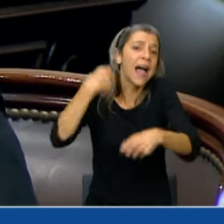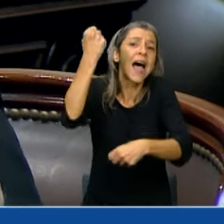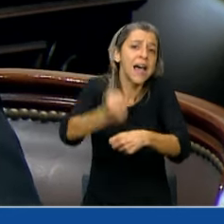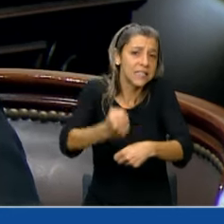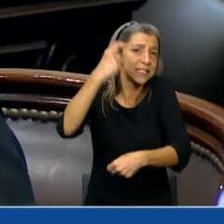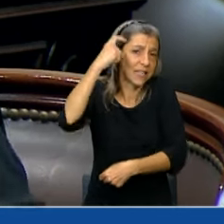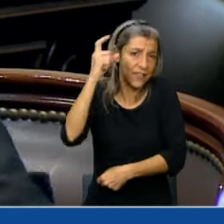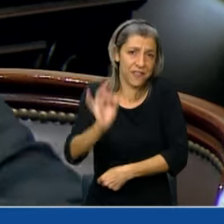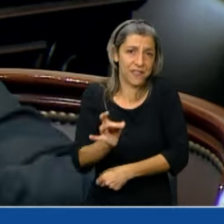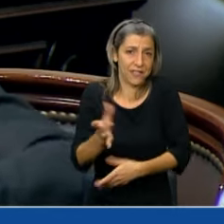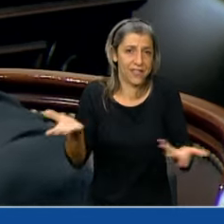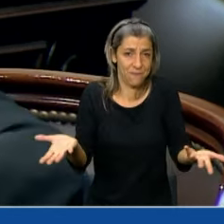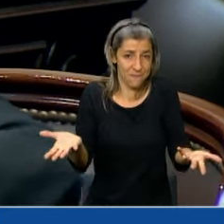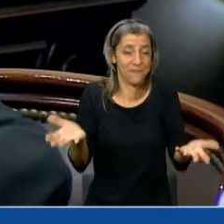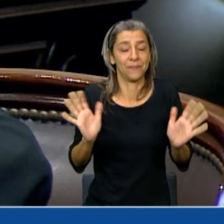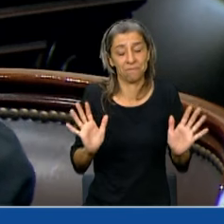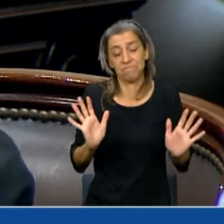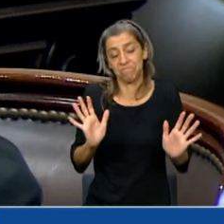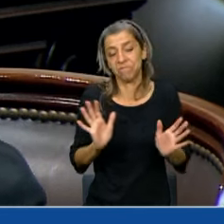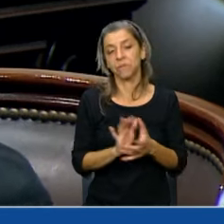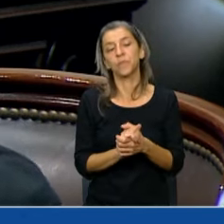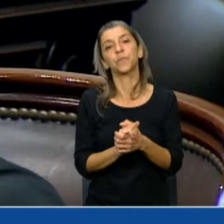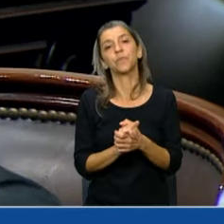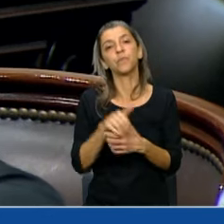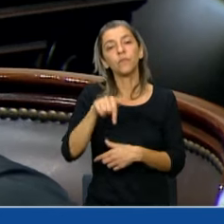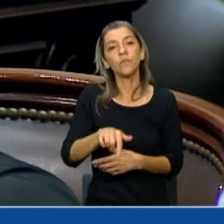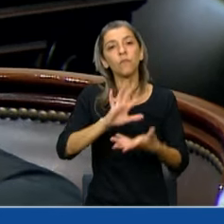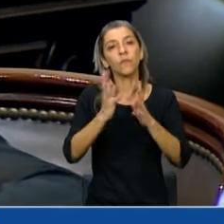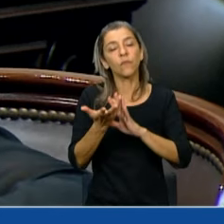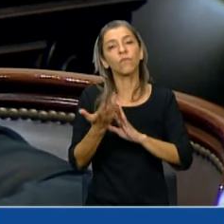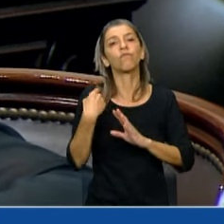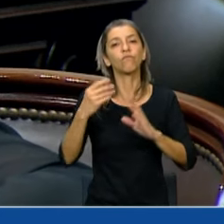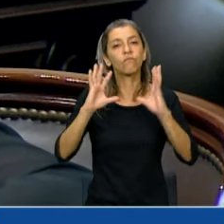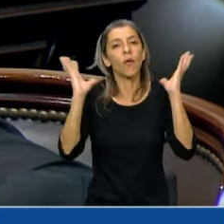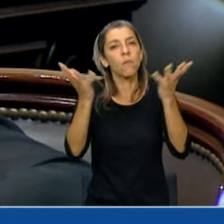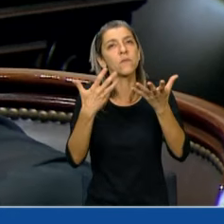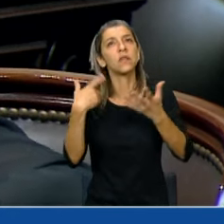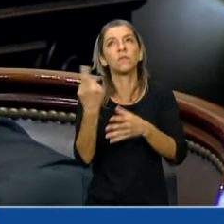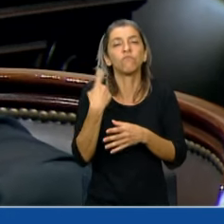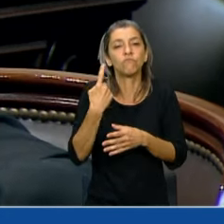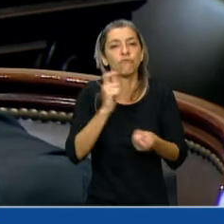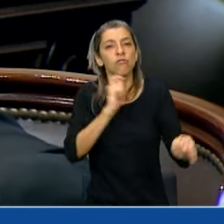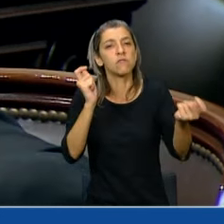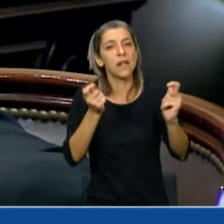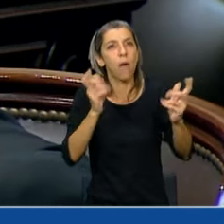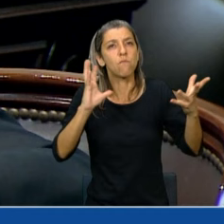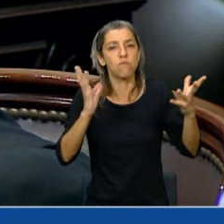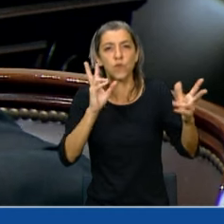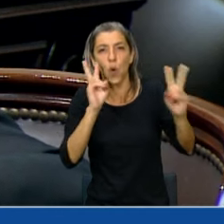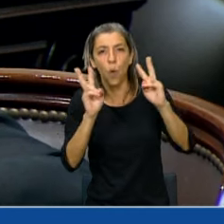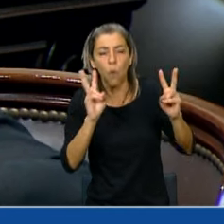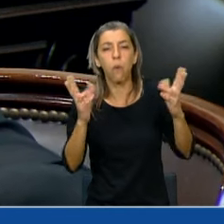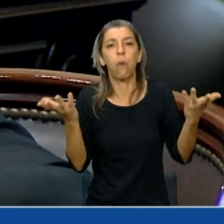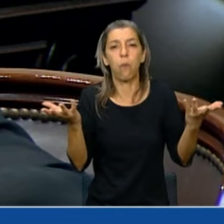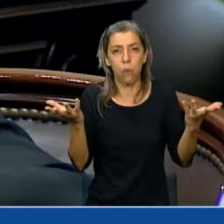cuestiones ambientales que queremos proponer como cambi primero tienen que ver Señor Presidente